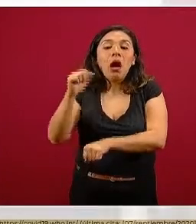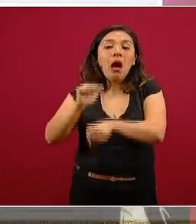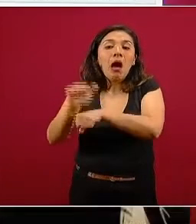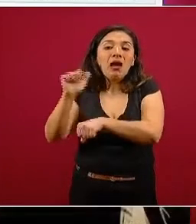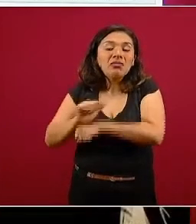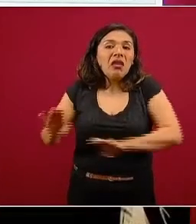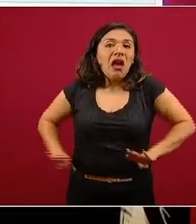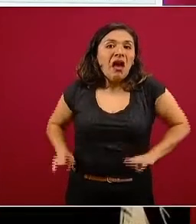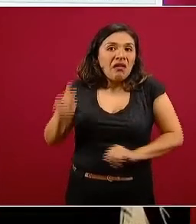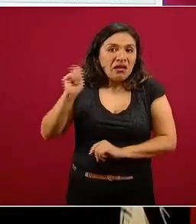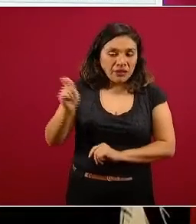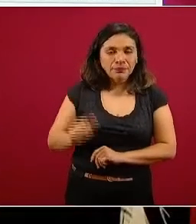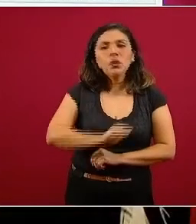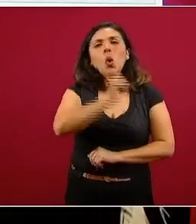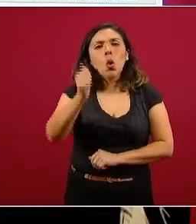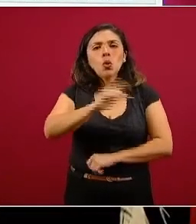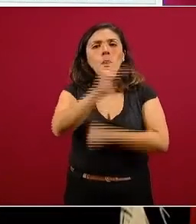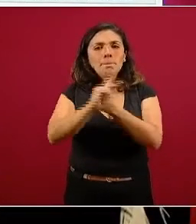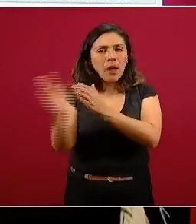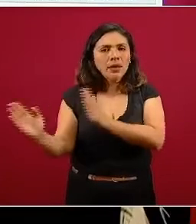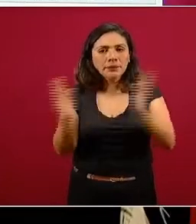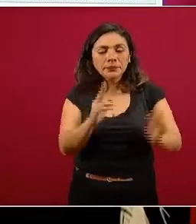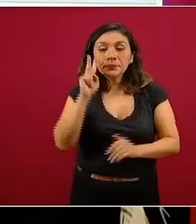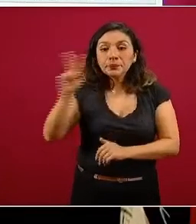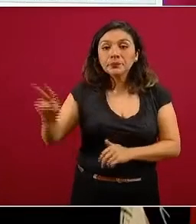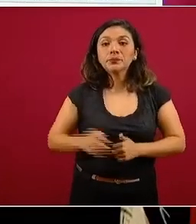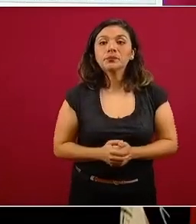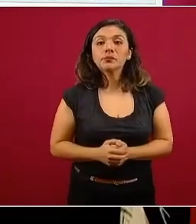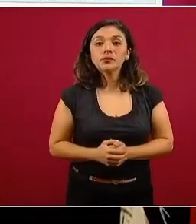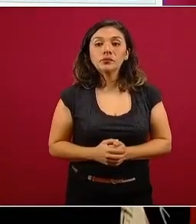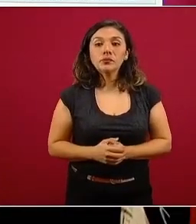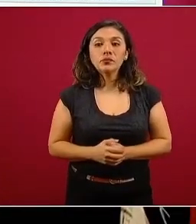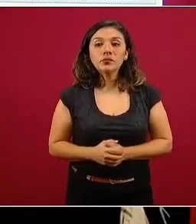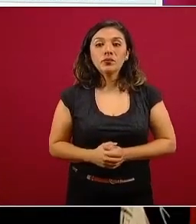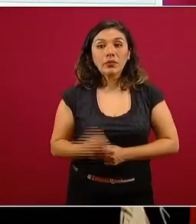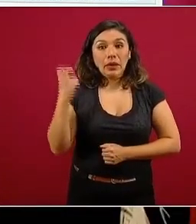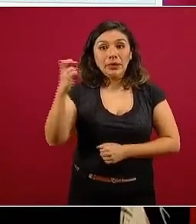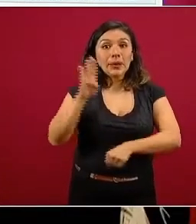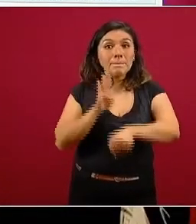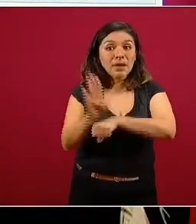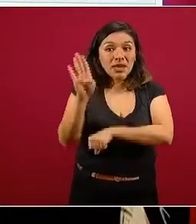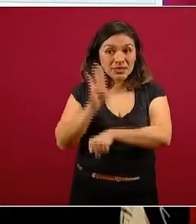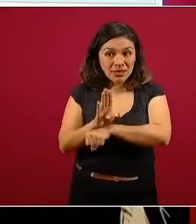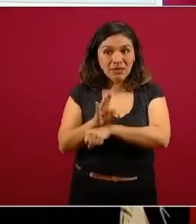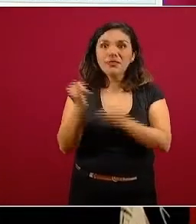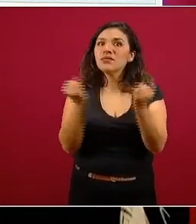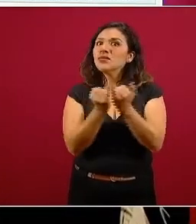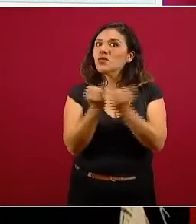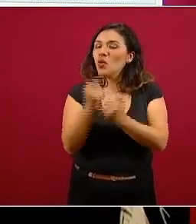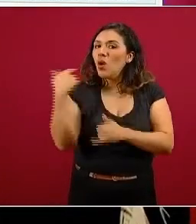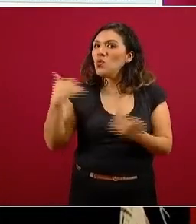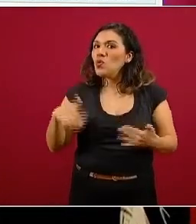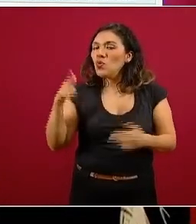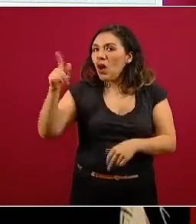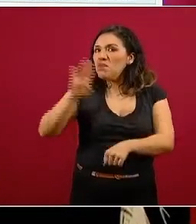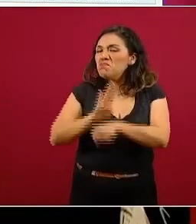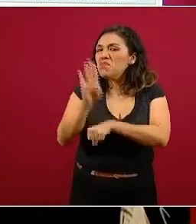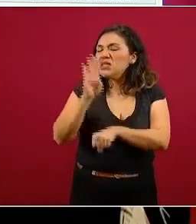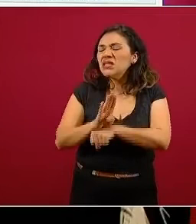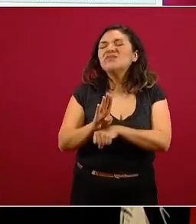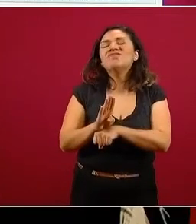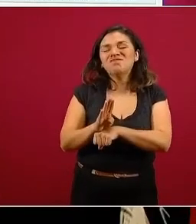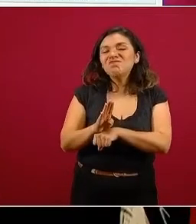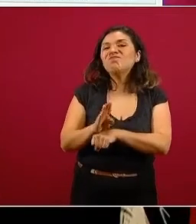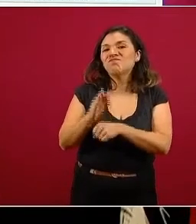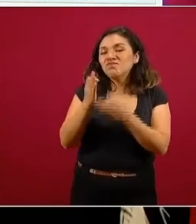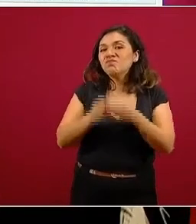Argentina. Veamos otro país. El siguiente, por favor. Aquí tenemos a Brasil. Brasil también ha sido muy representativo de la